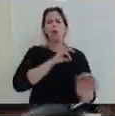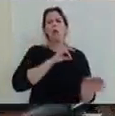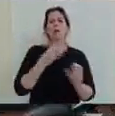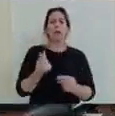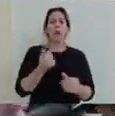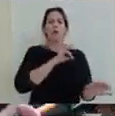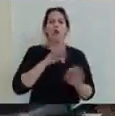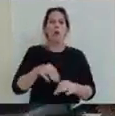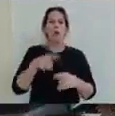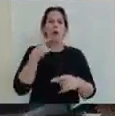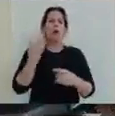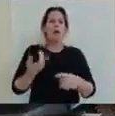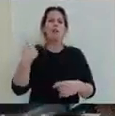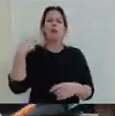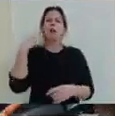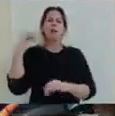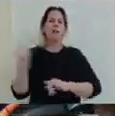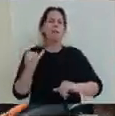que, bueno,